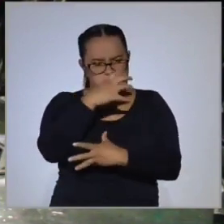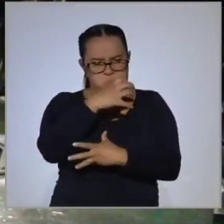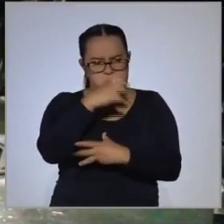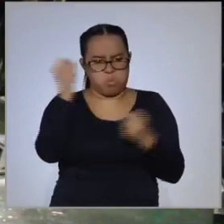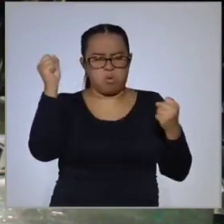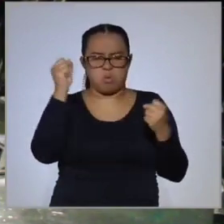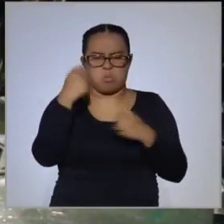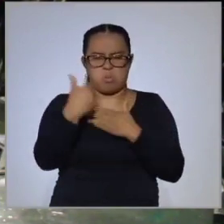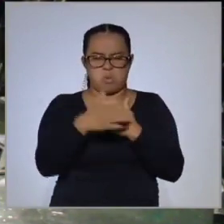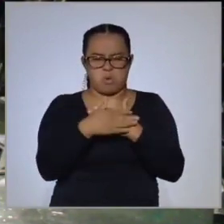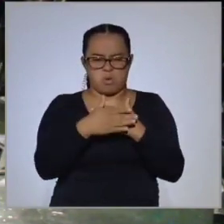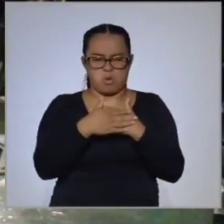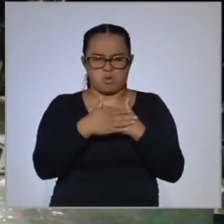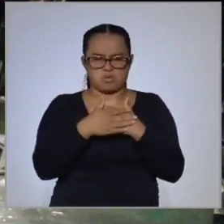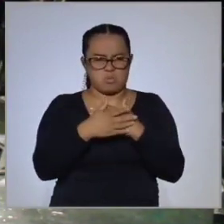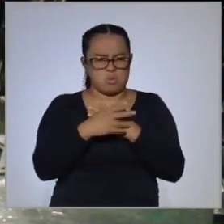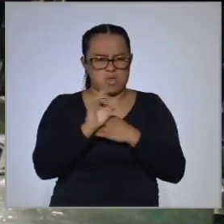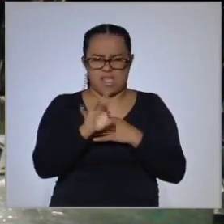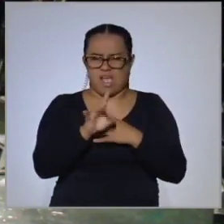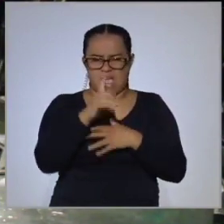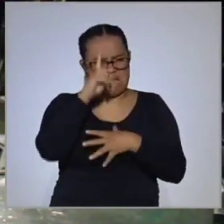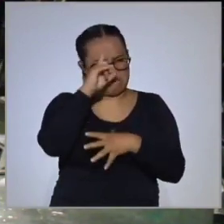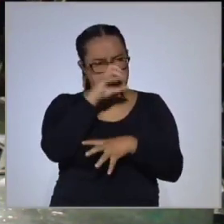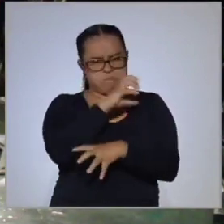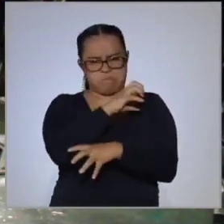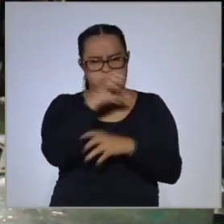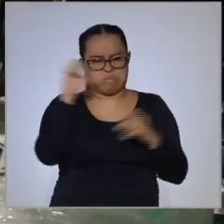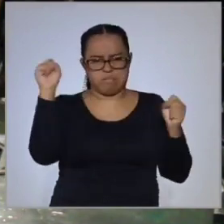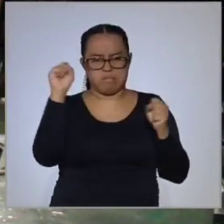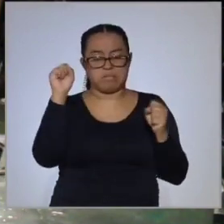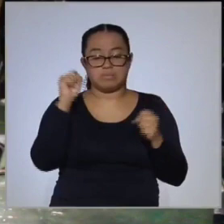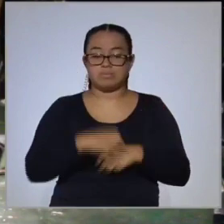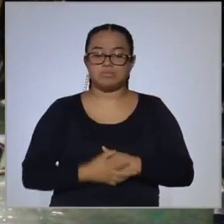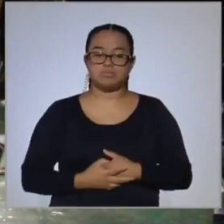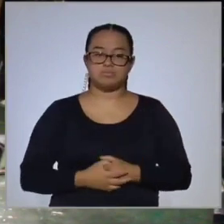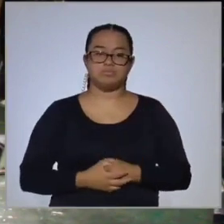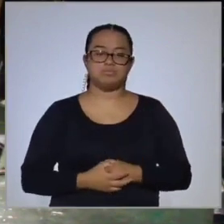de estallar, lo dice el manual. ¿Quieres?